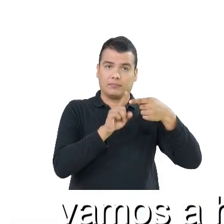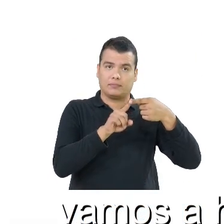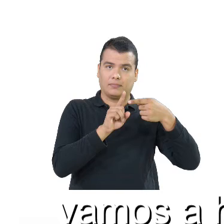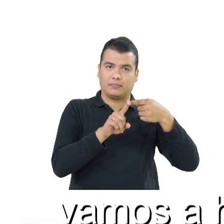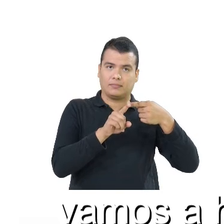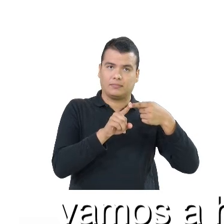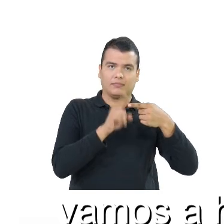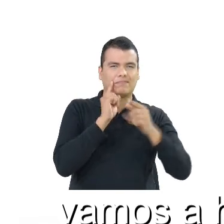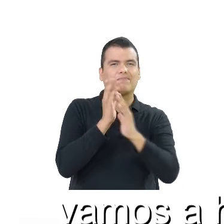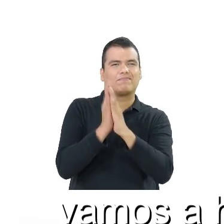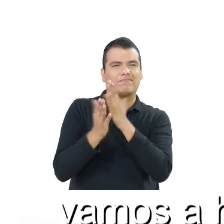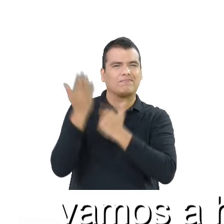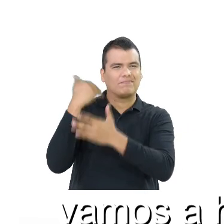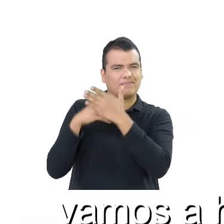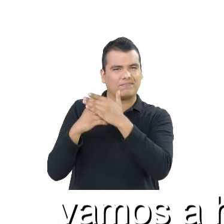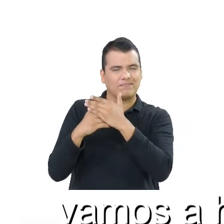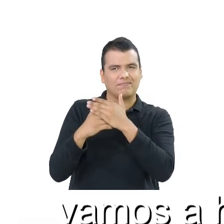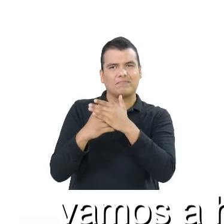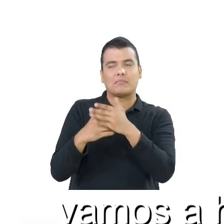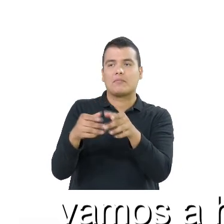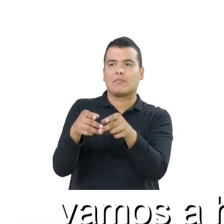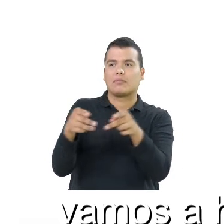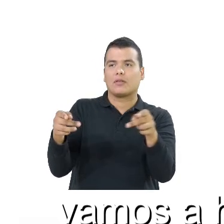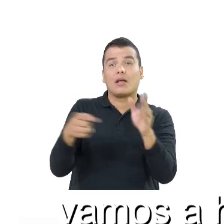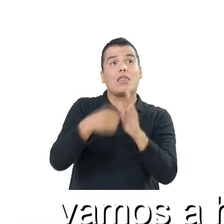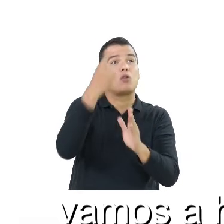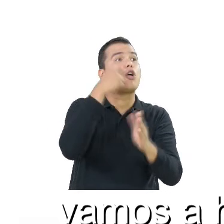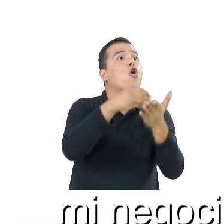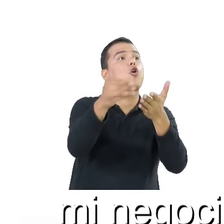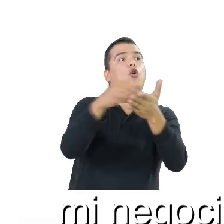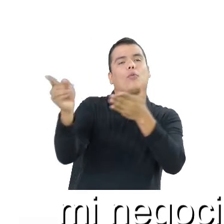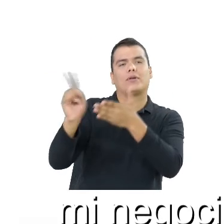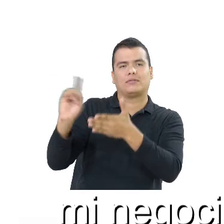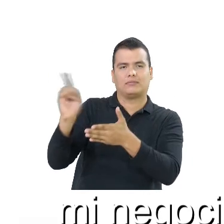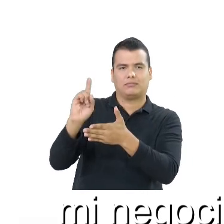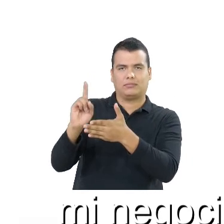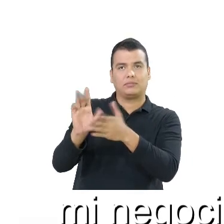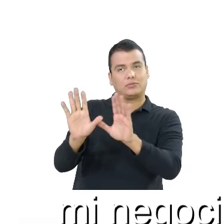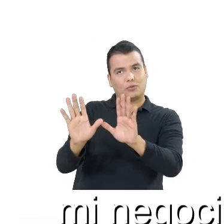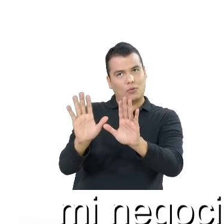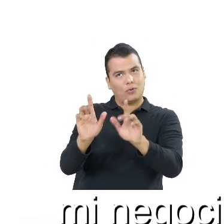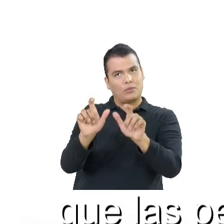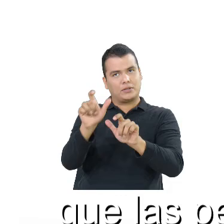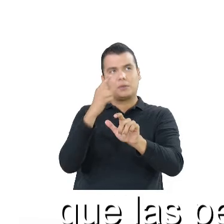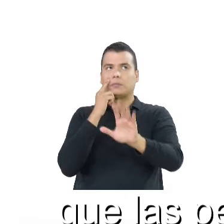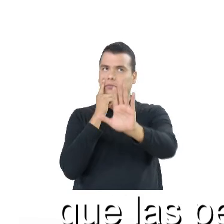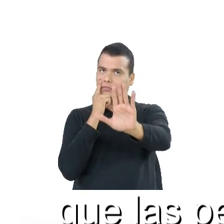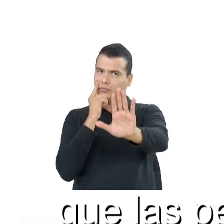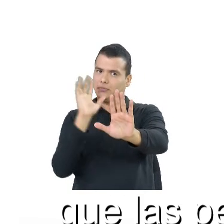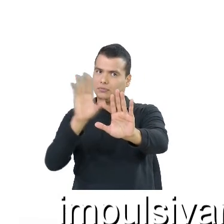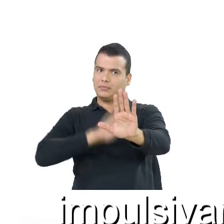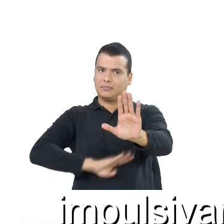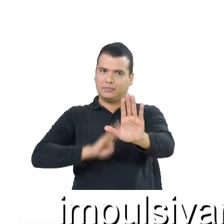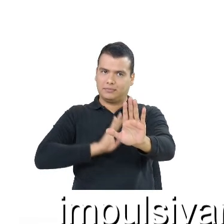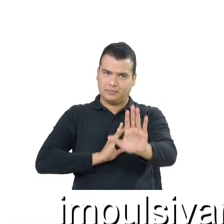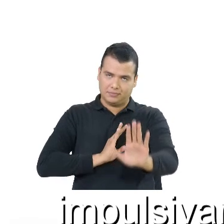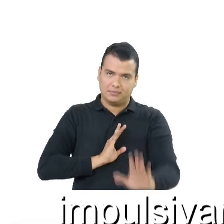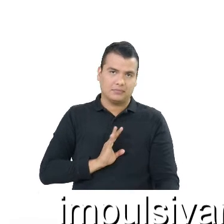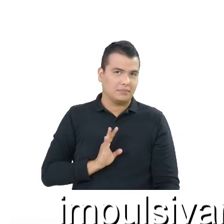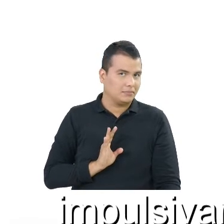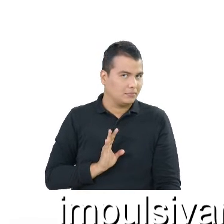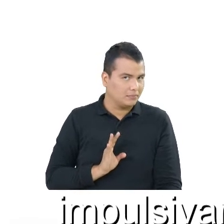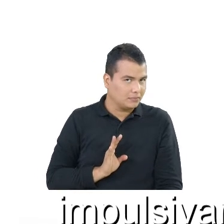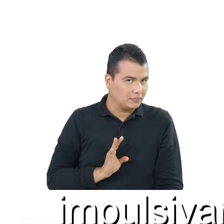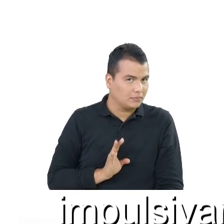les conté que las personas no compran impulsivamente, las personas no van de una vez y te compran tu producto a un e-commerce. Hay